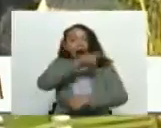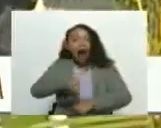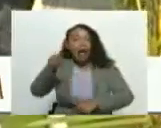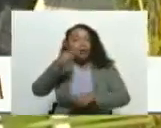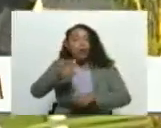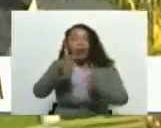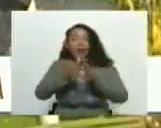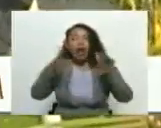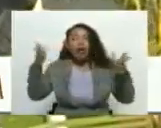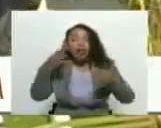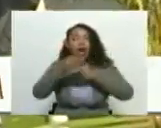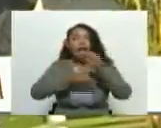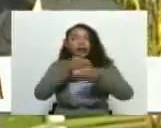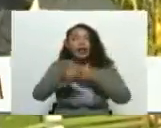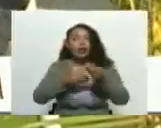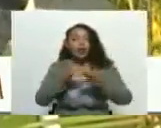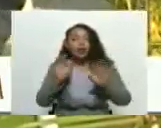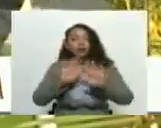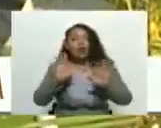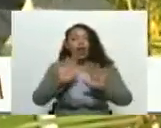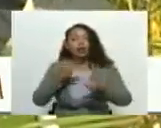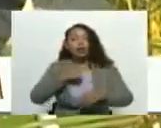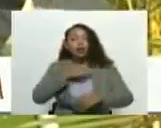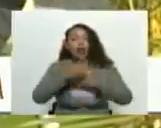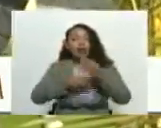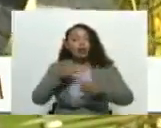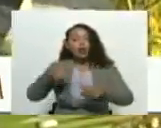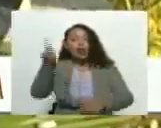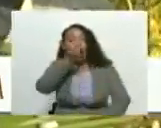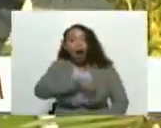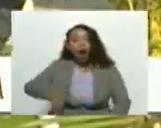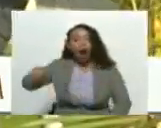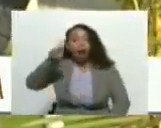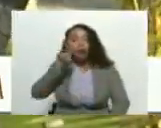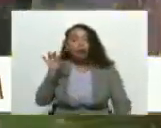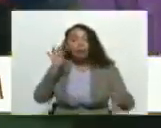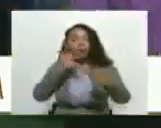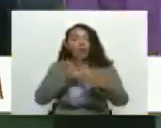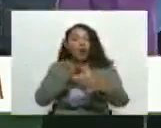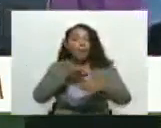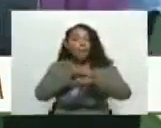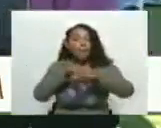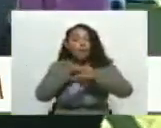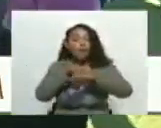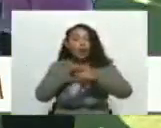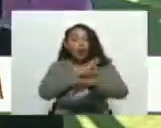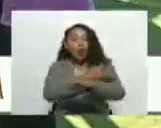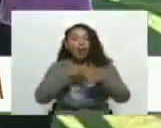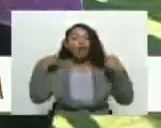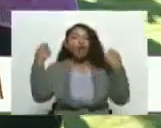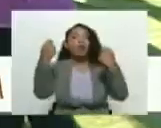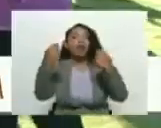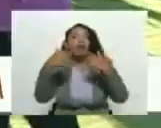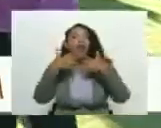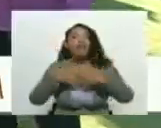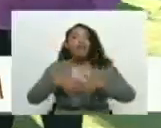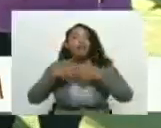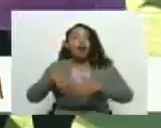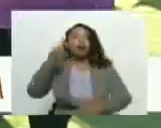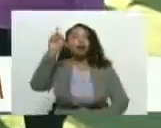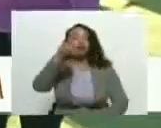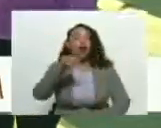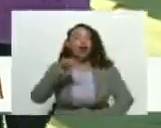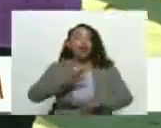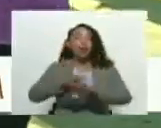se hacía aquí en Venezuela. Ahora ya estamos haciendo este caucho, una articulación con el Ministerio del Pueblo Popular para Industria también,